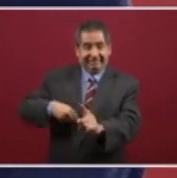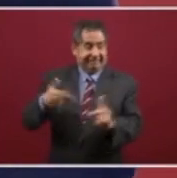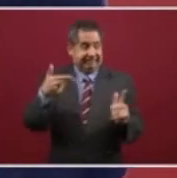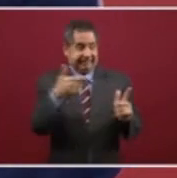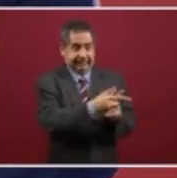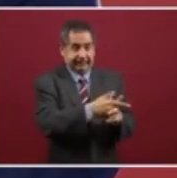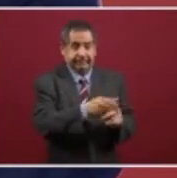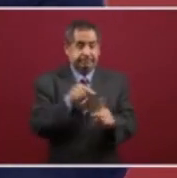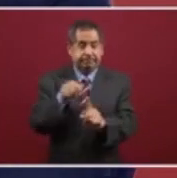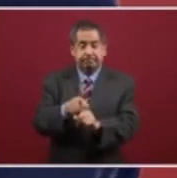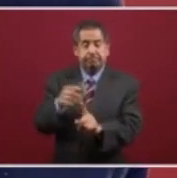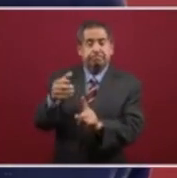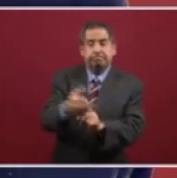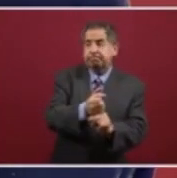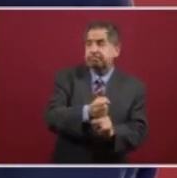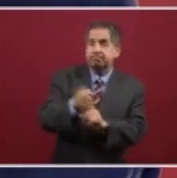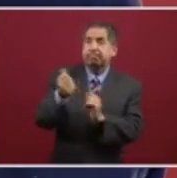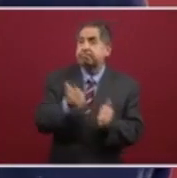quien